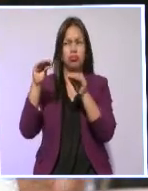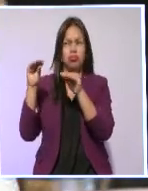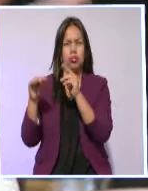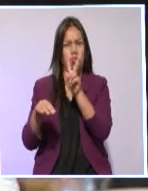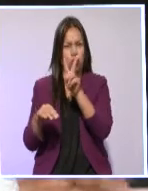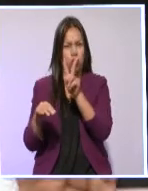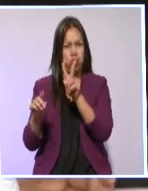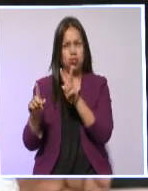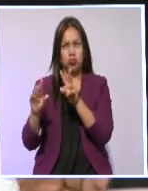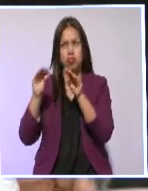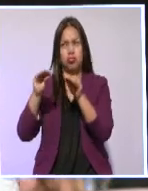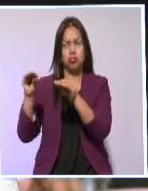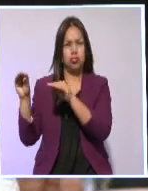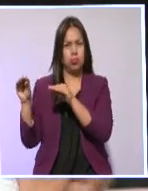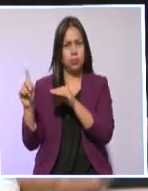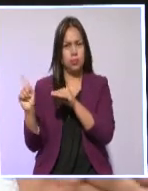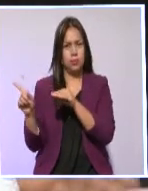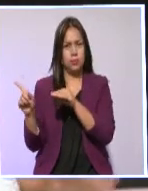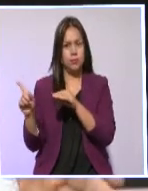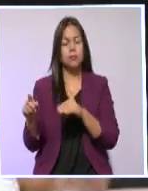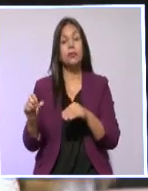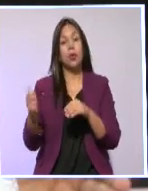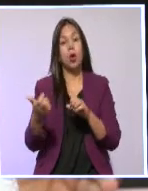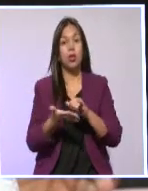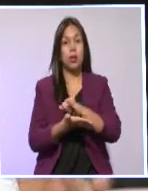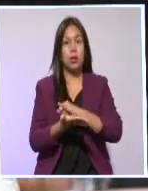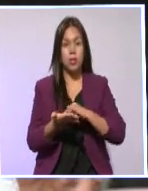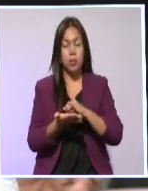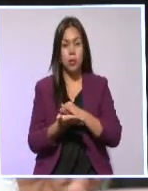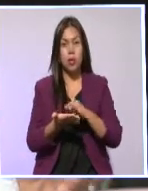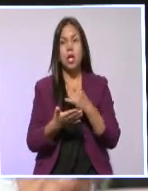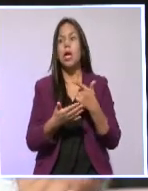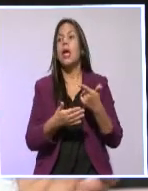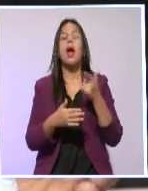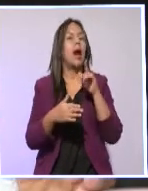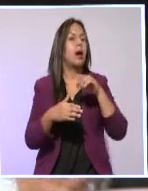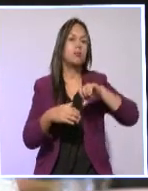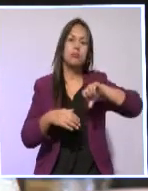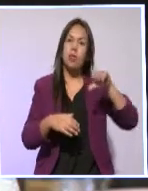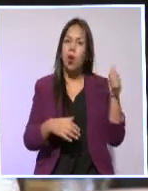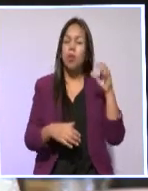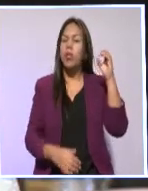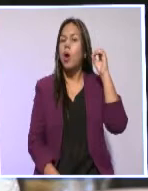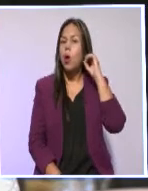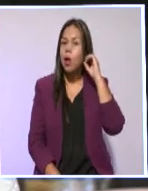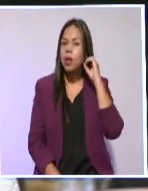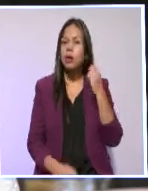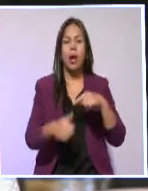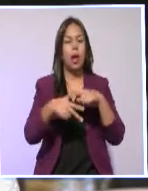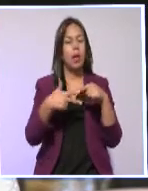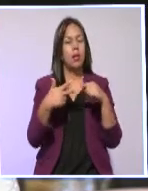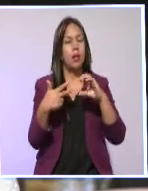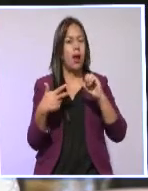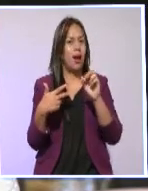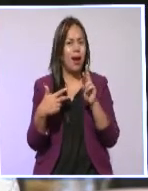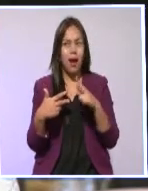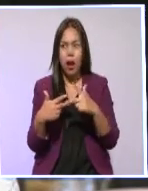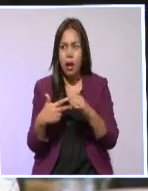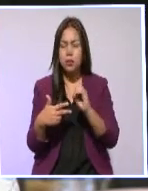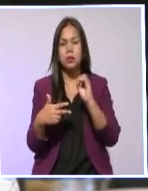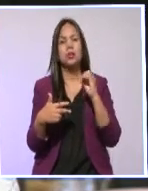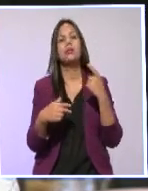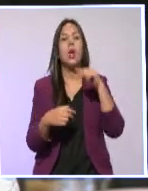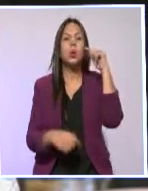En Guayas hay 10, en otras provincias como Imbabura, Cachi, Sucupíos, Napo y Orellana, con el fin de impulsar y fortalecer